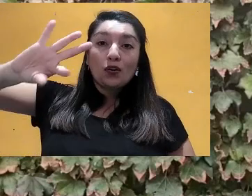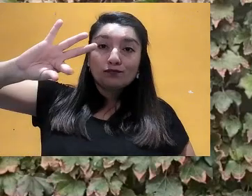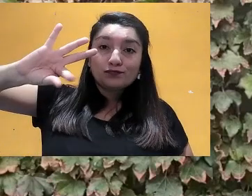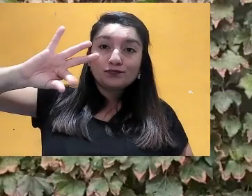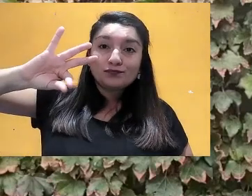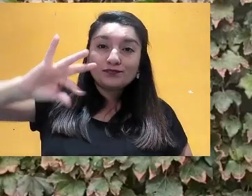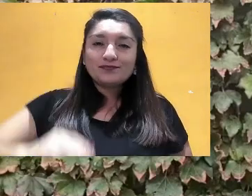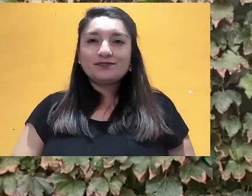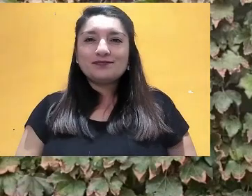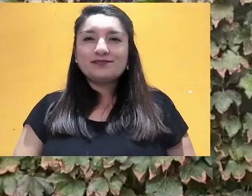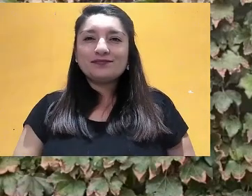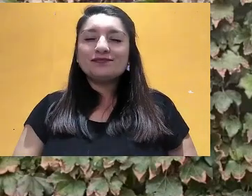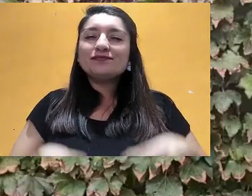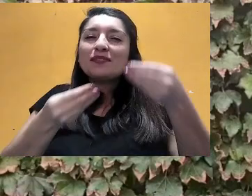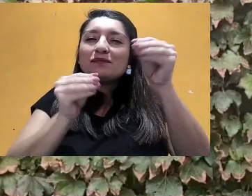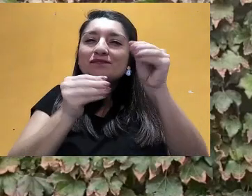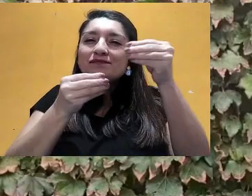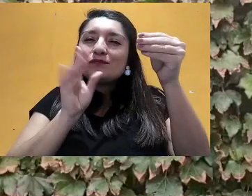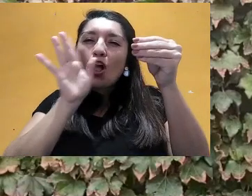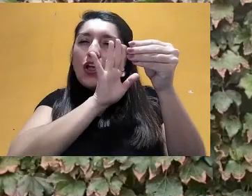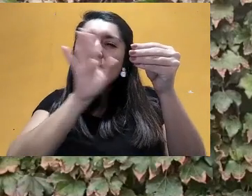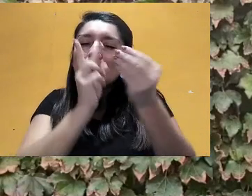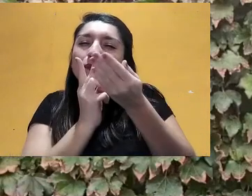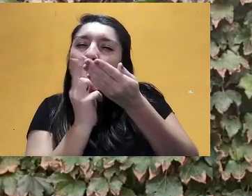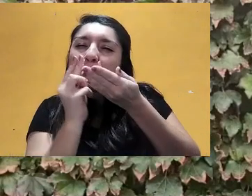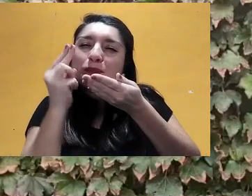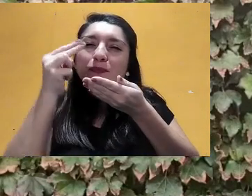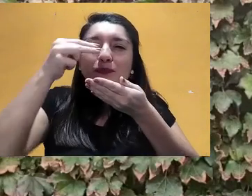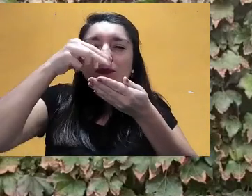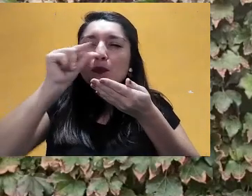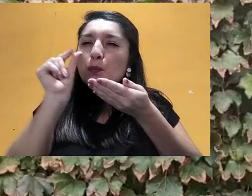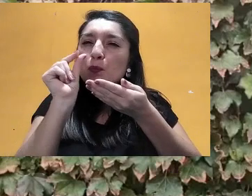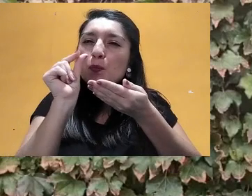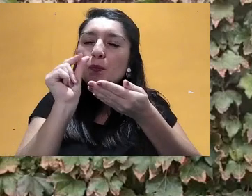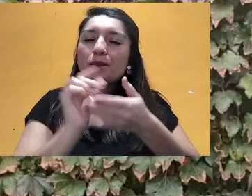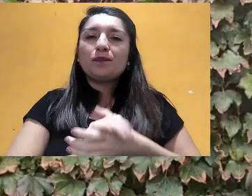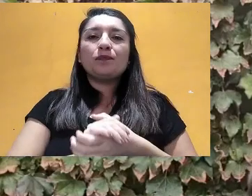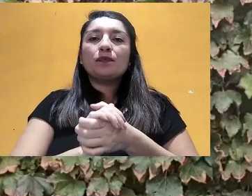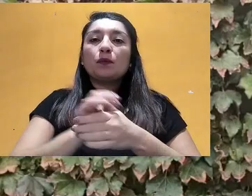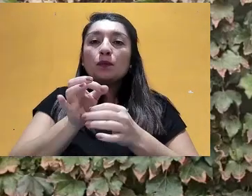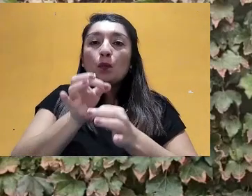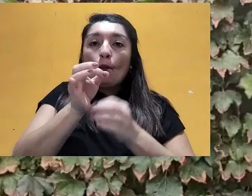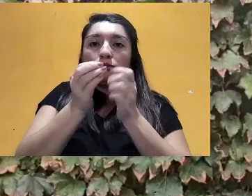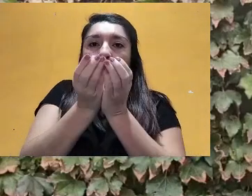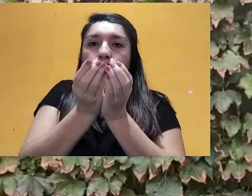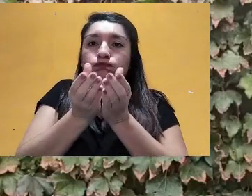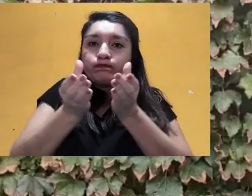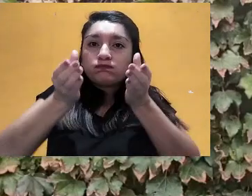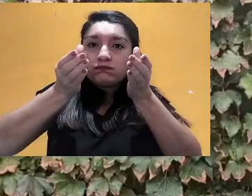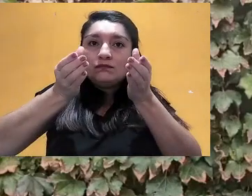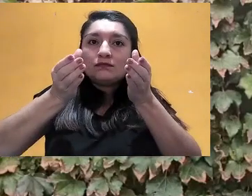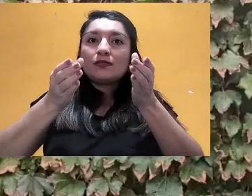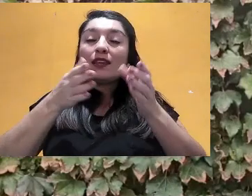Colorante. ¿Ya? Goma eva picada pequeñita. Muy bien. Un embudo y